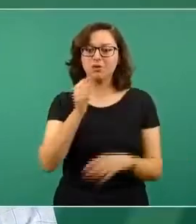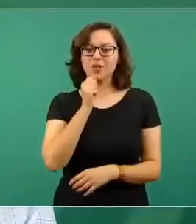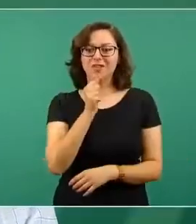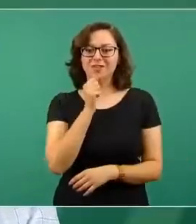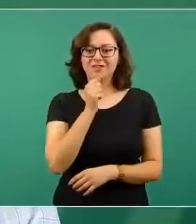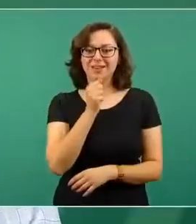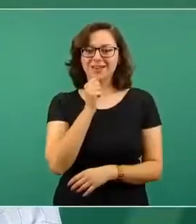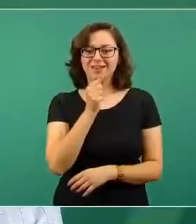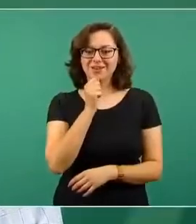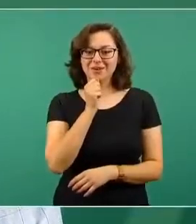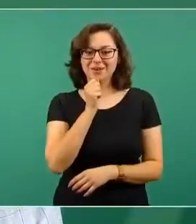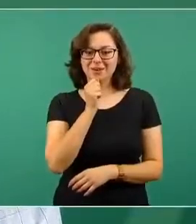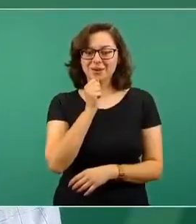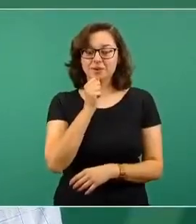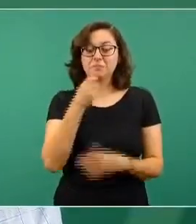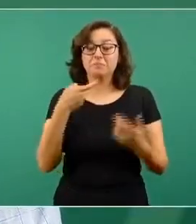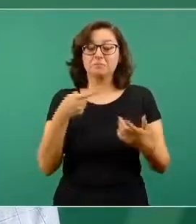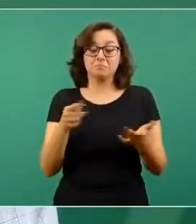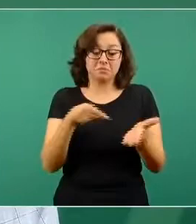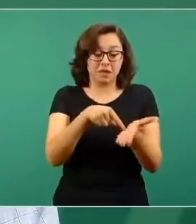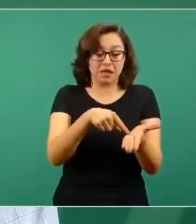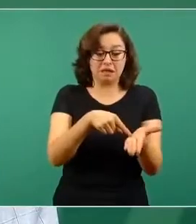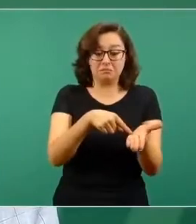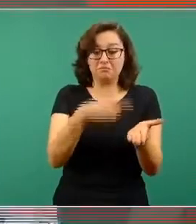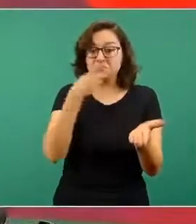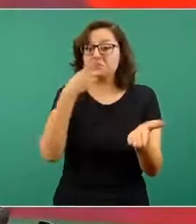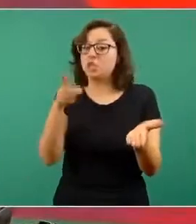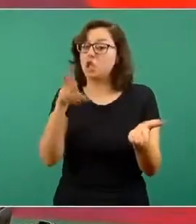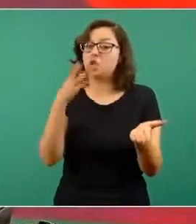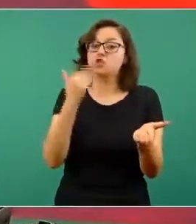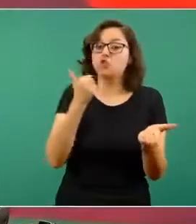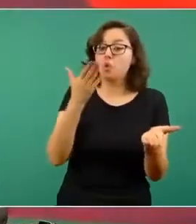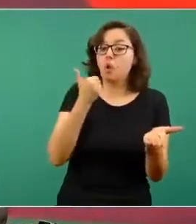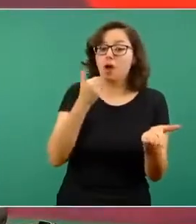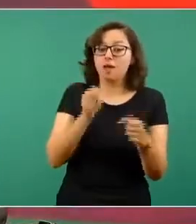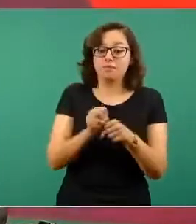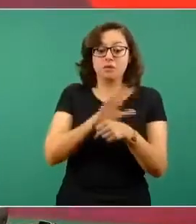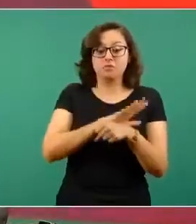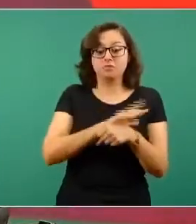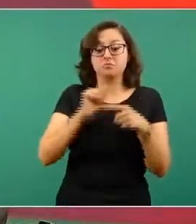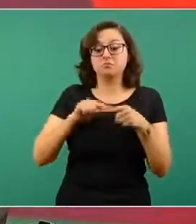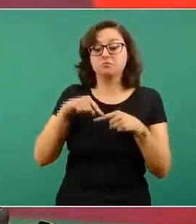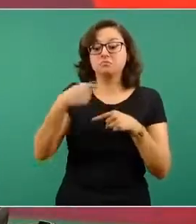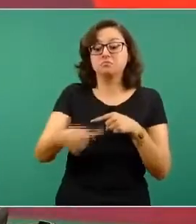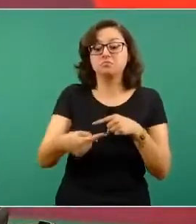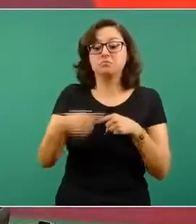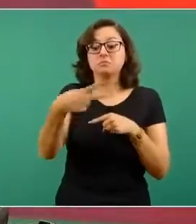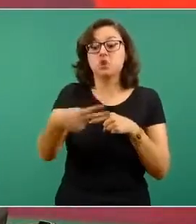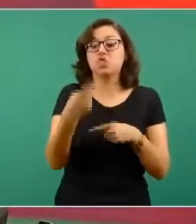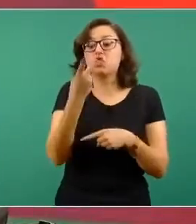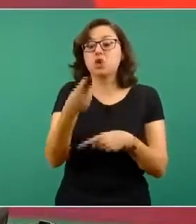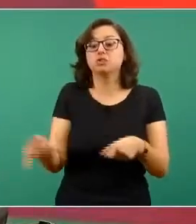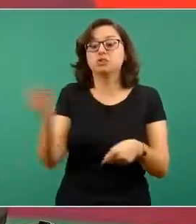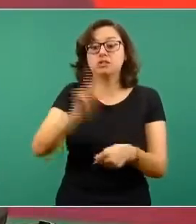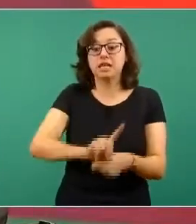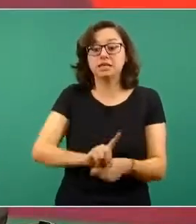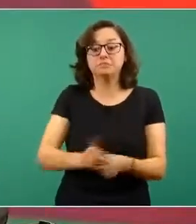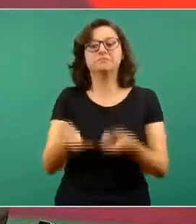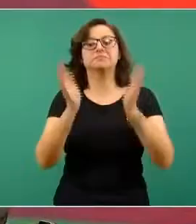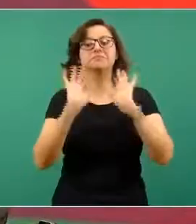Pero eso no quiere decir que al día siguiente o 2 días después o 3 días después esa persona se contagie y pueda ser un